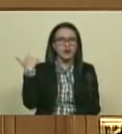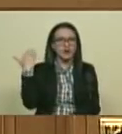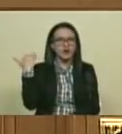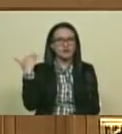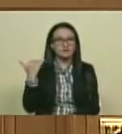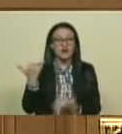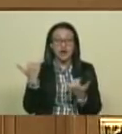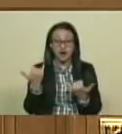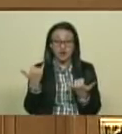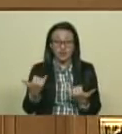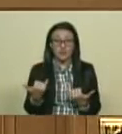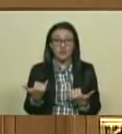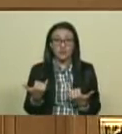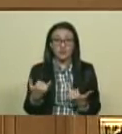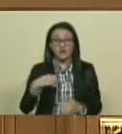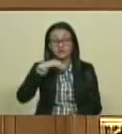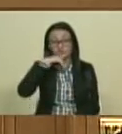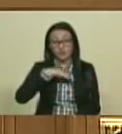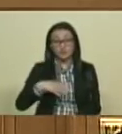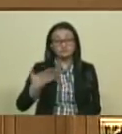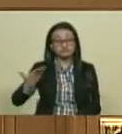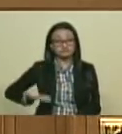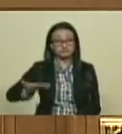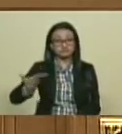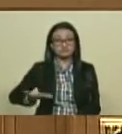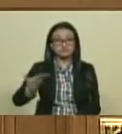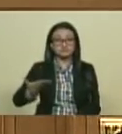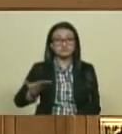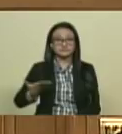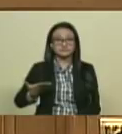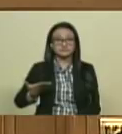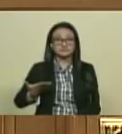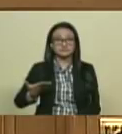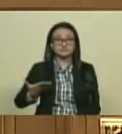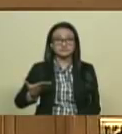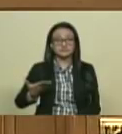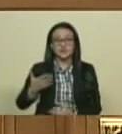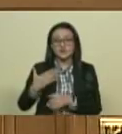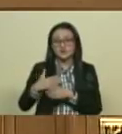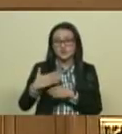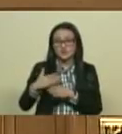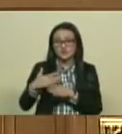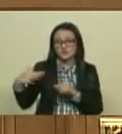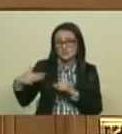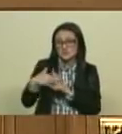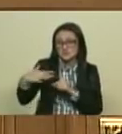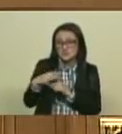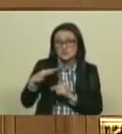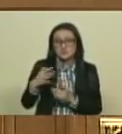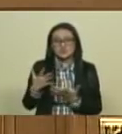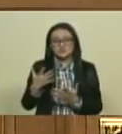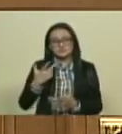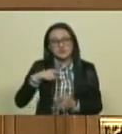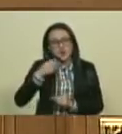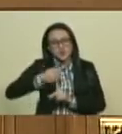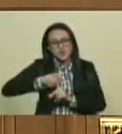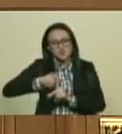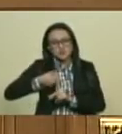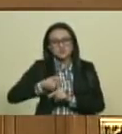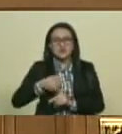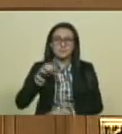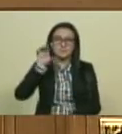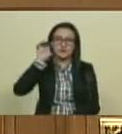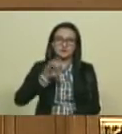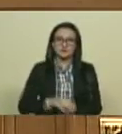de un presente histórico en medio de grandes acechanzas de esperanza, de fe, de lucha de nuestra patria.